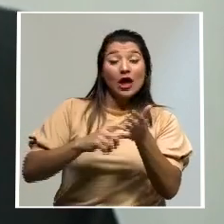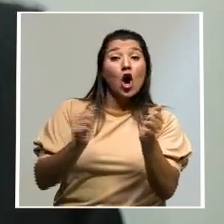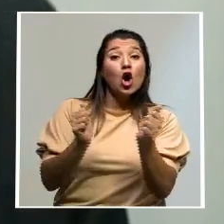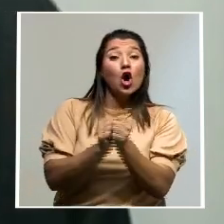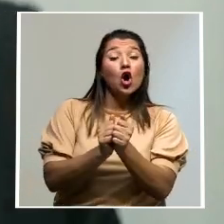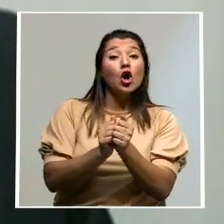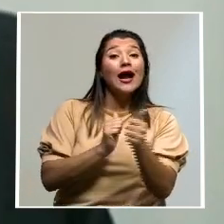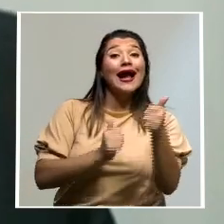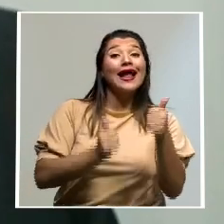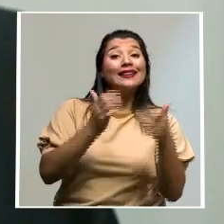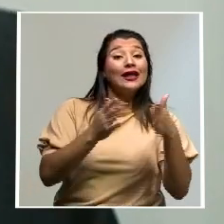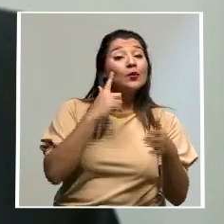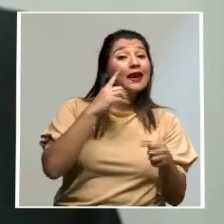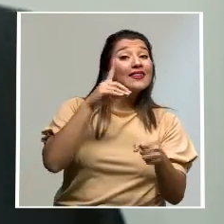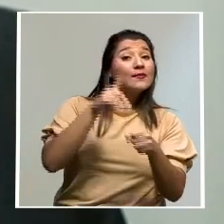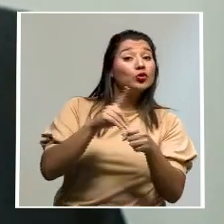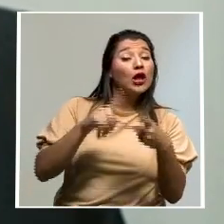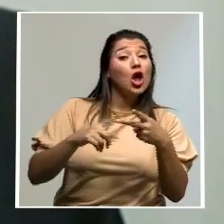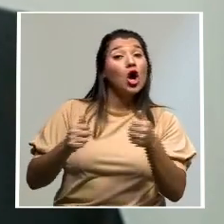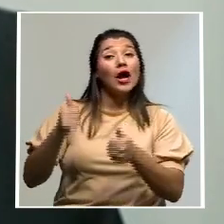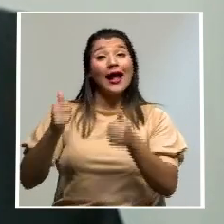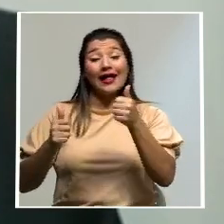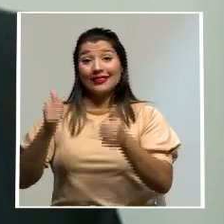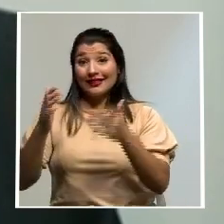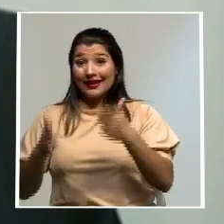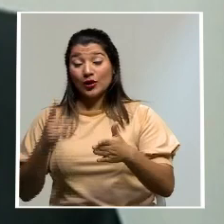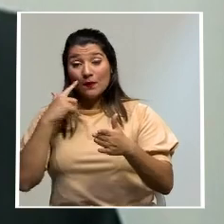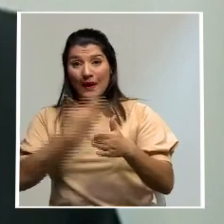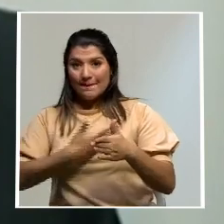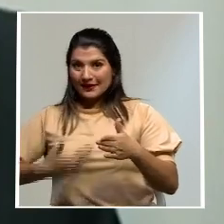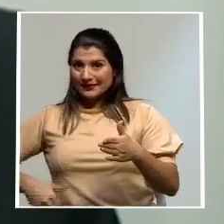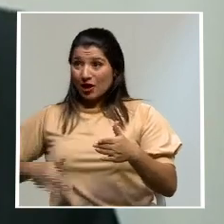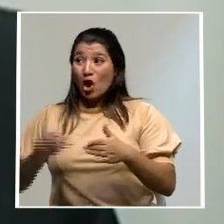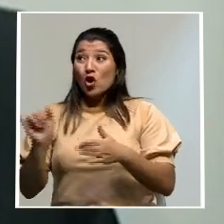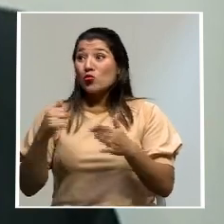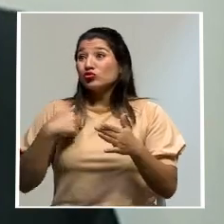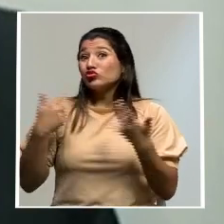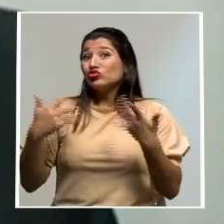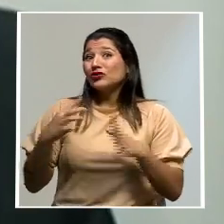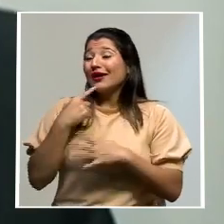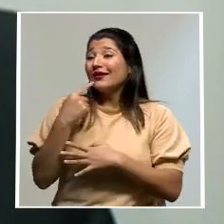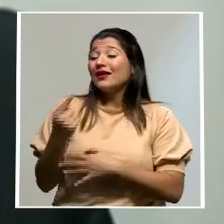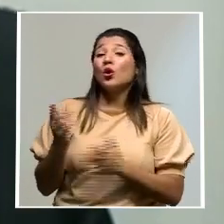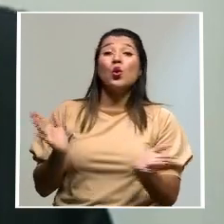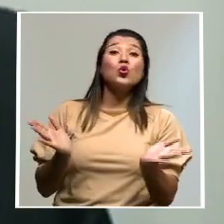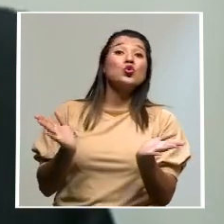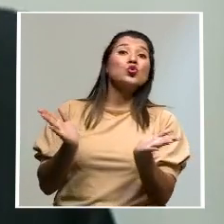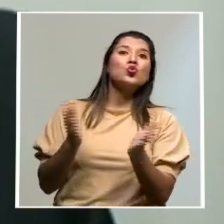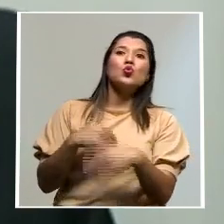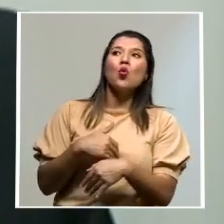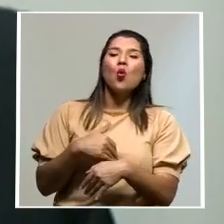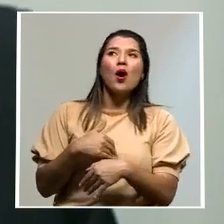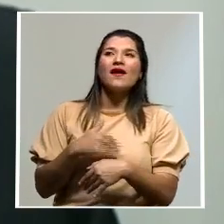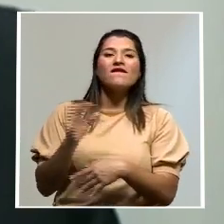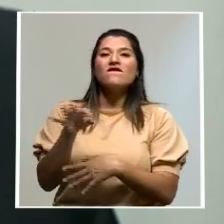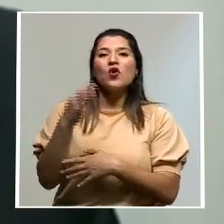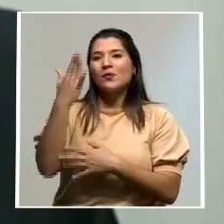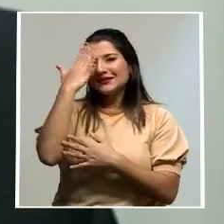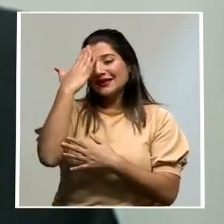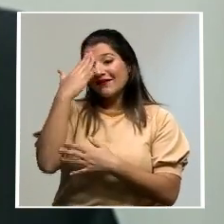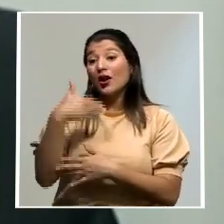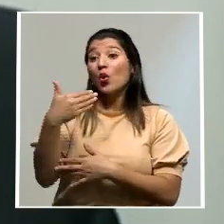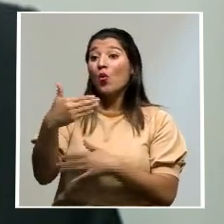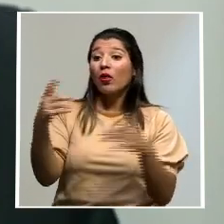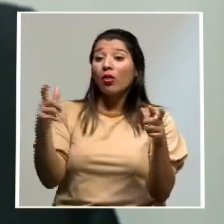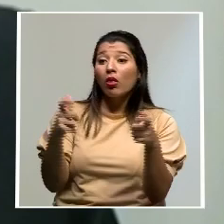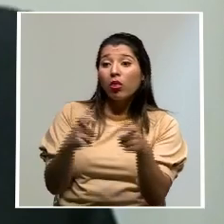antes. No hay ni los más científicos ni los epidemiólogos te pueden decir con exactitud cuándo va a haber menos o más